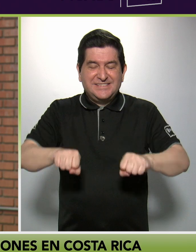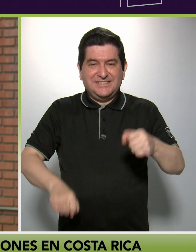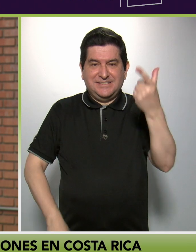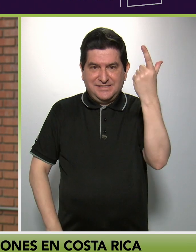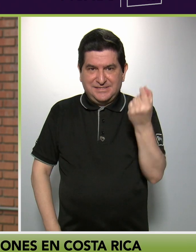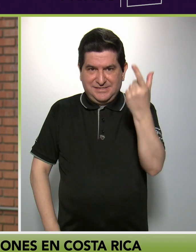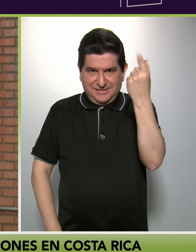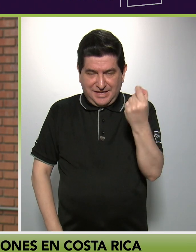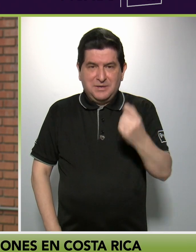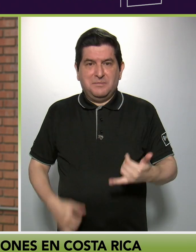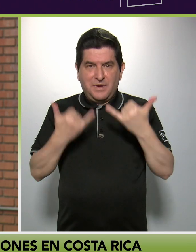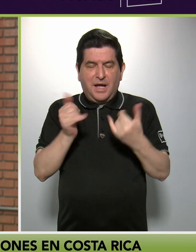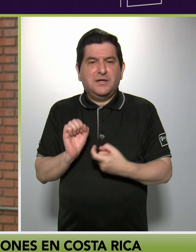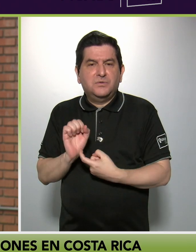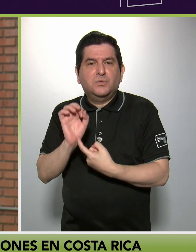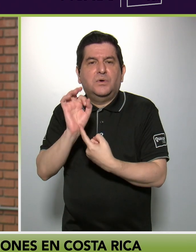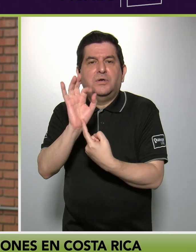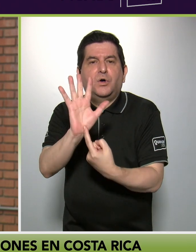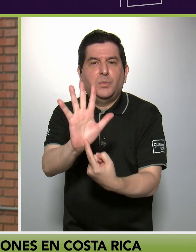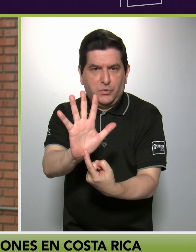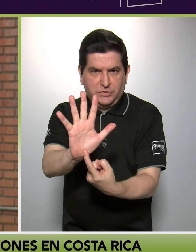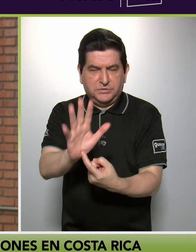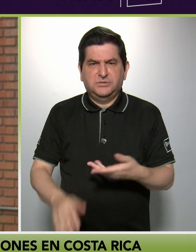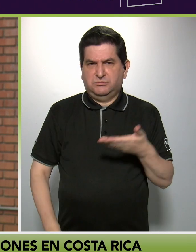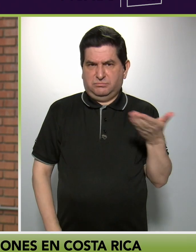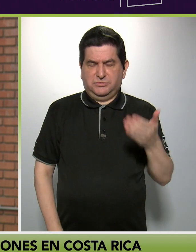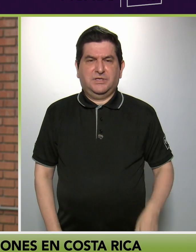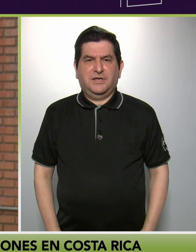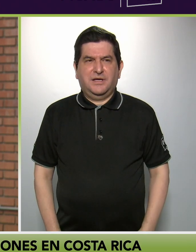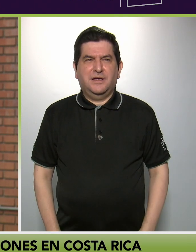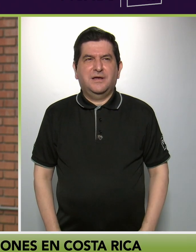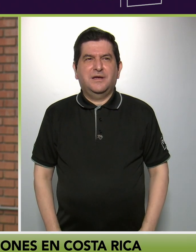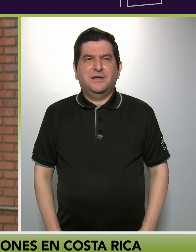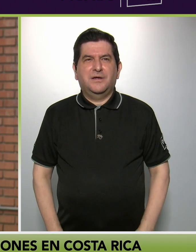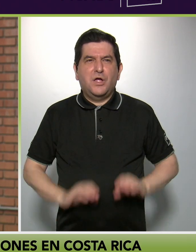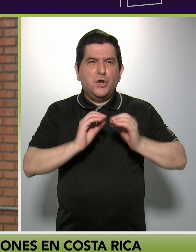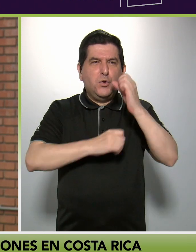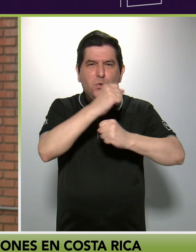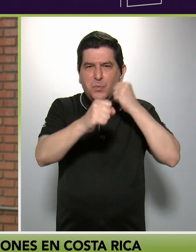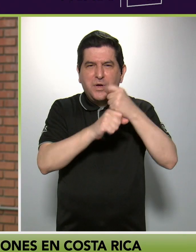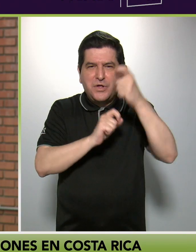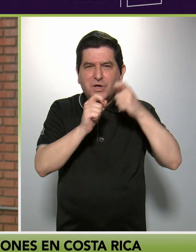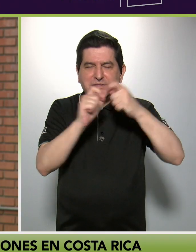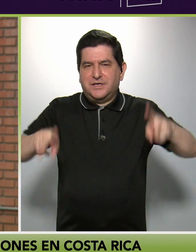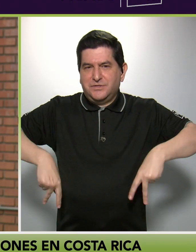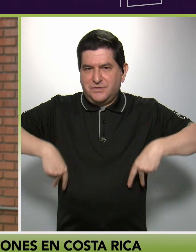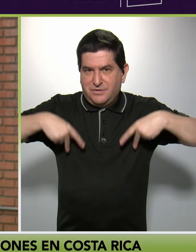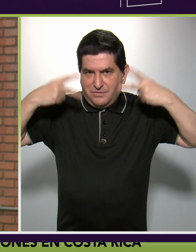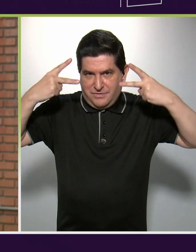de pensiones están proyectados para cierta cantidad de años de